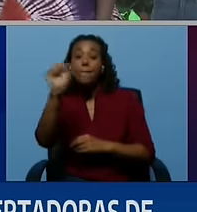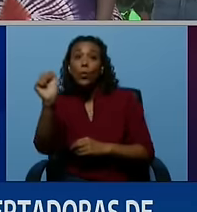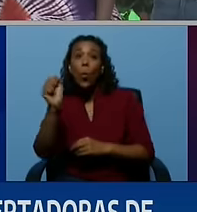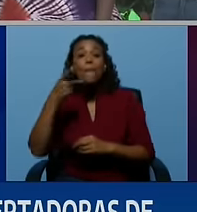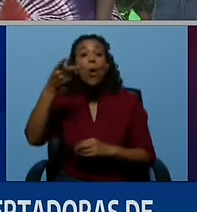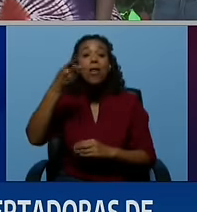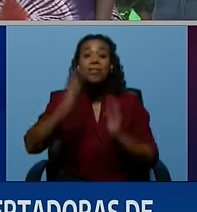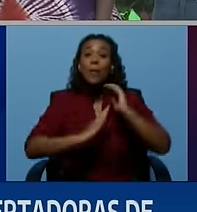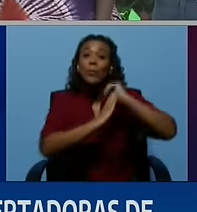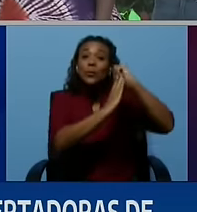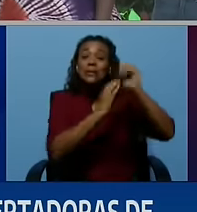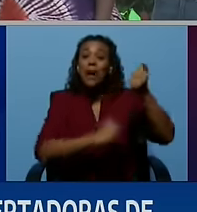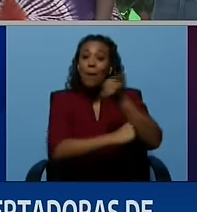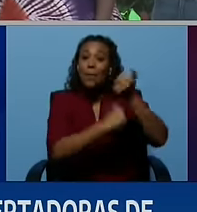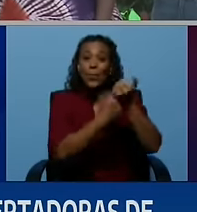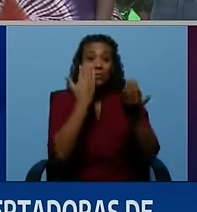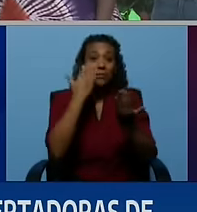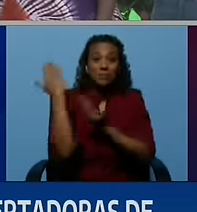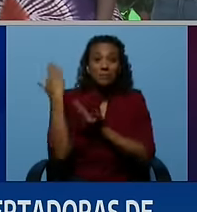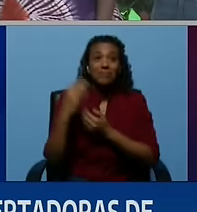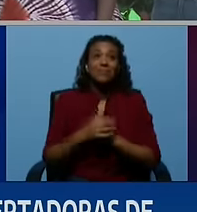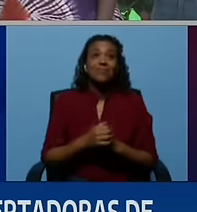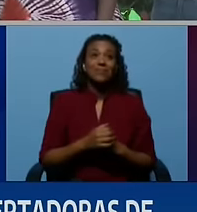nosotros apoyándonos.